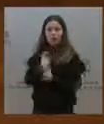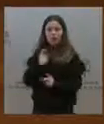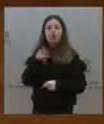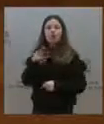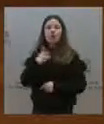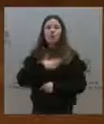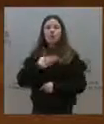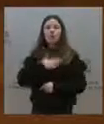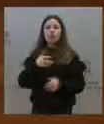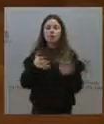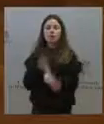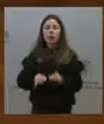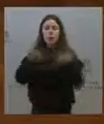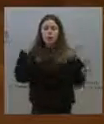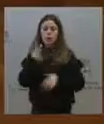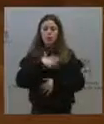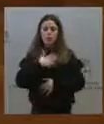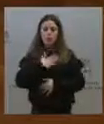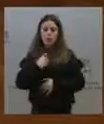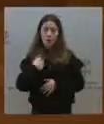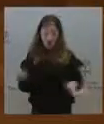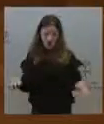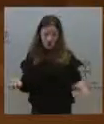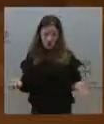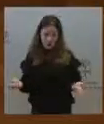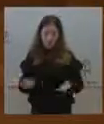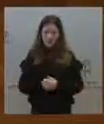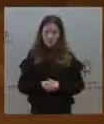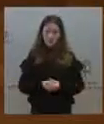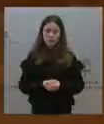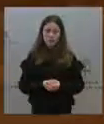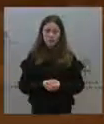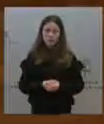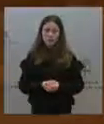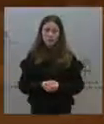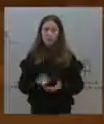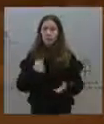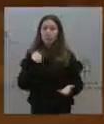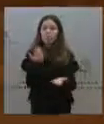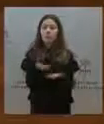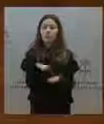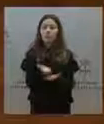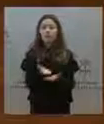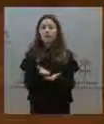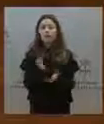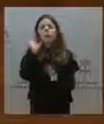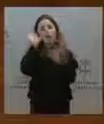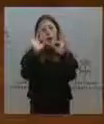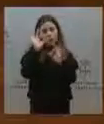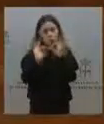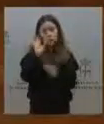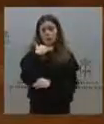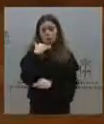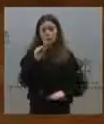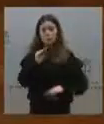uno. Cuando uno constata, como acabo de decir, que estos impuestos apenas financian el 3,2% del gasto no